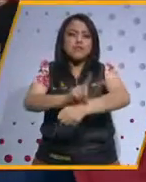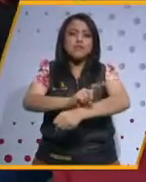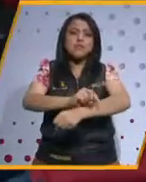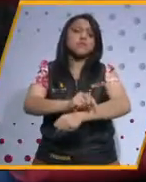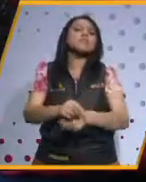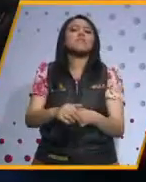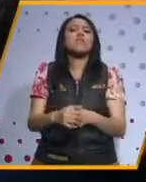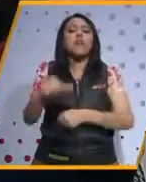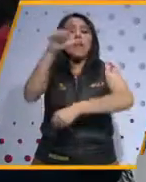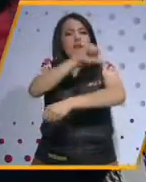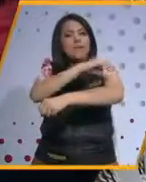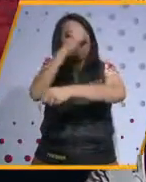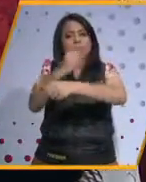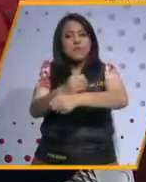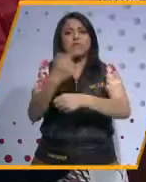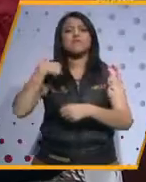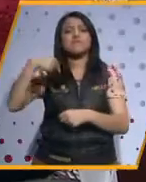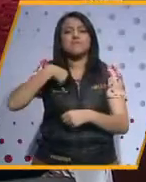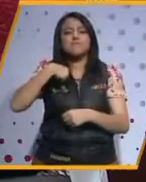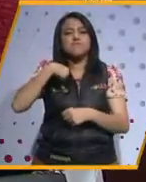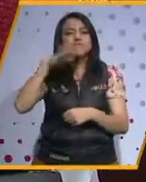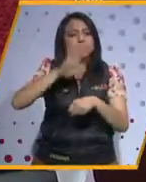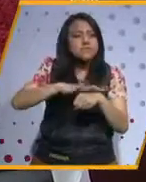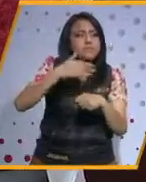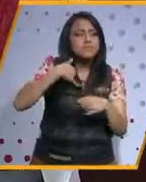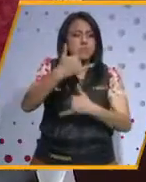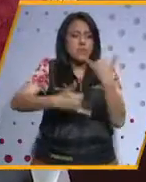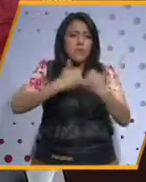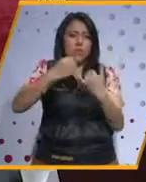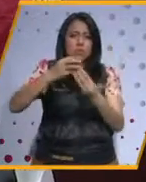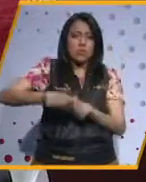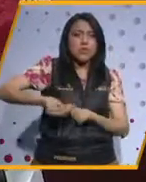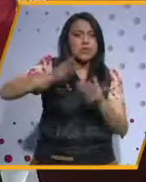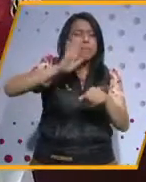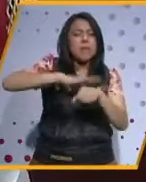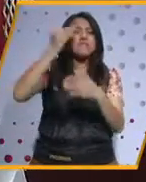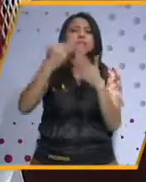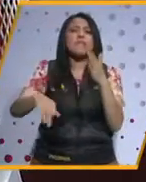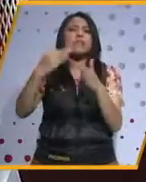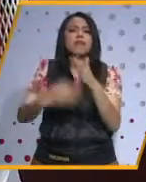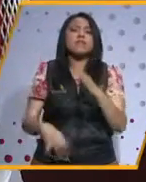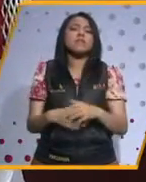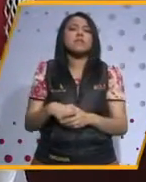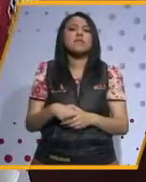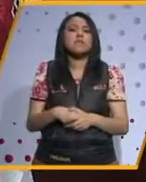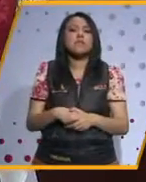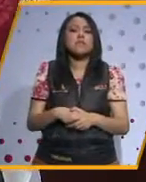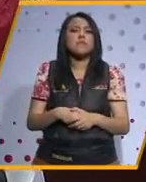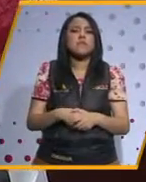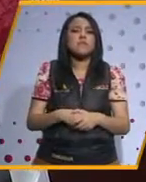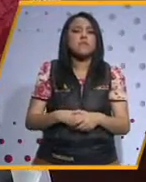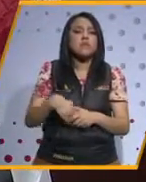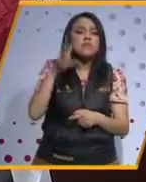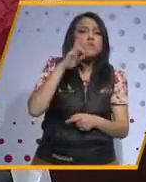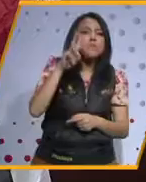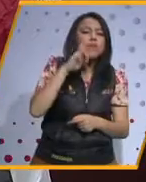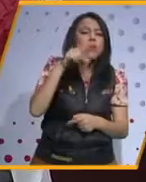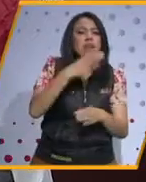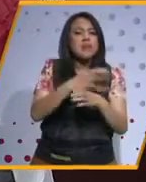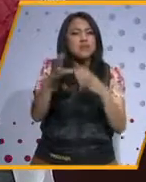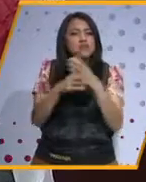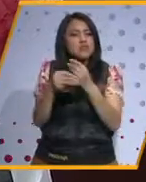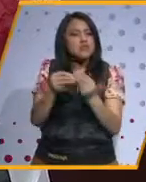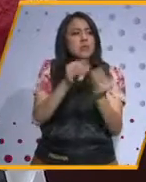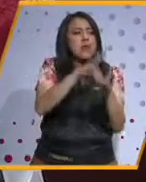un donativo, que me gusta aclararlo, ahí me faltan muchas más bolsas. ¿Sabes qué, Iván? A ver, pon las bolsas aquí nada más como una muestra. Esto es un